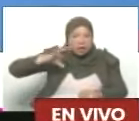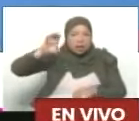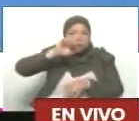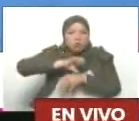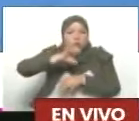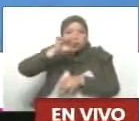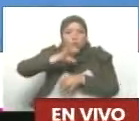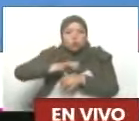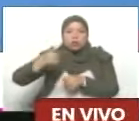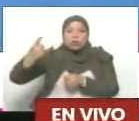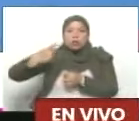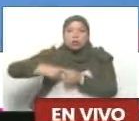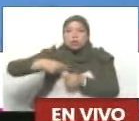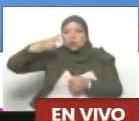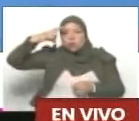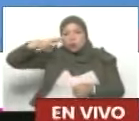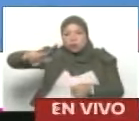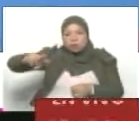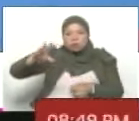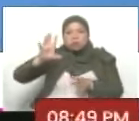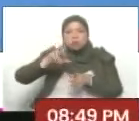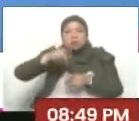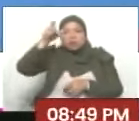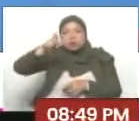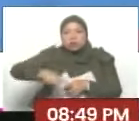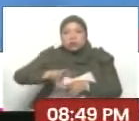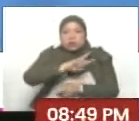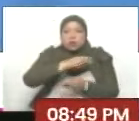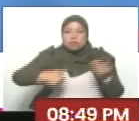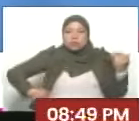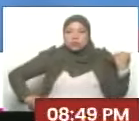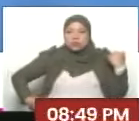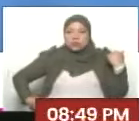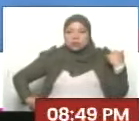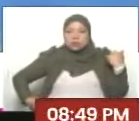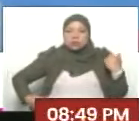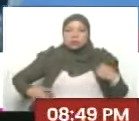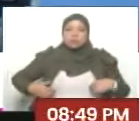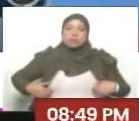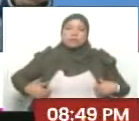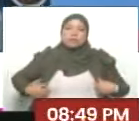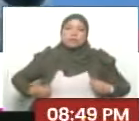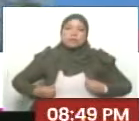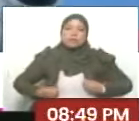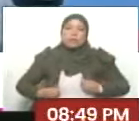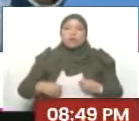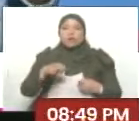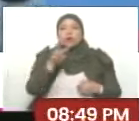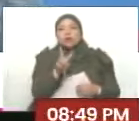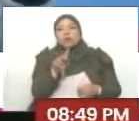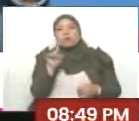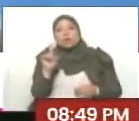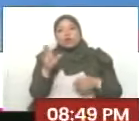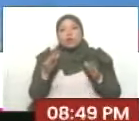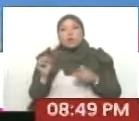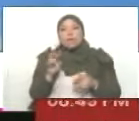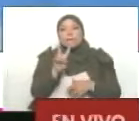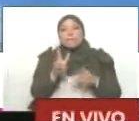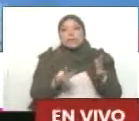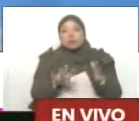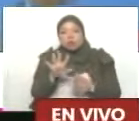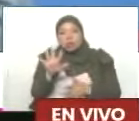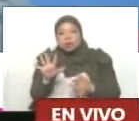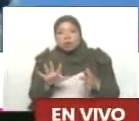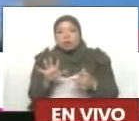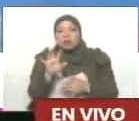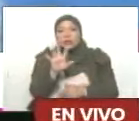a la Embajada de México en Quito y secuestro del vicepresidente. 21 de marzo, 25 de marzo, 1 de abril, 5